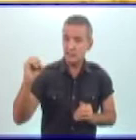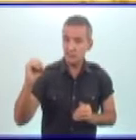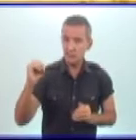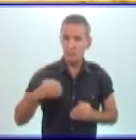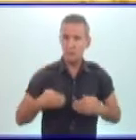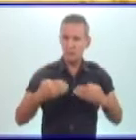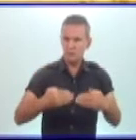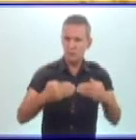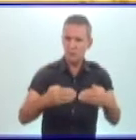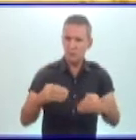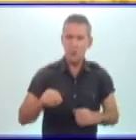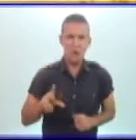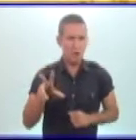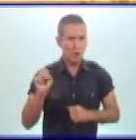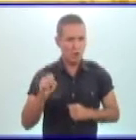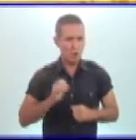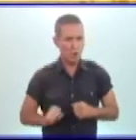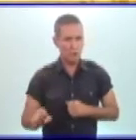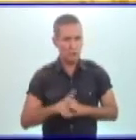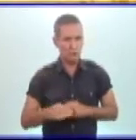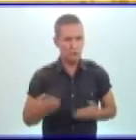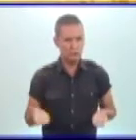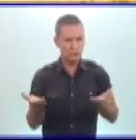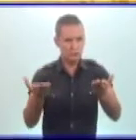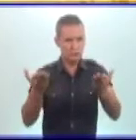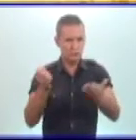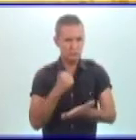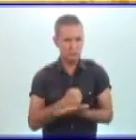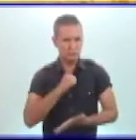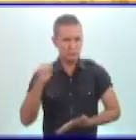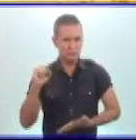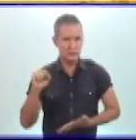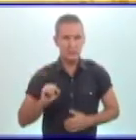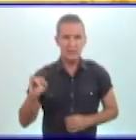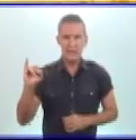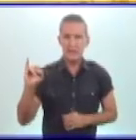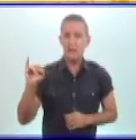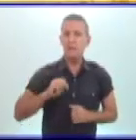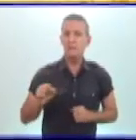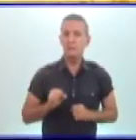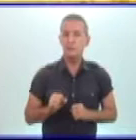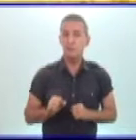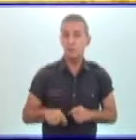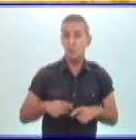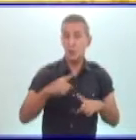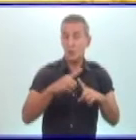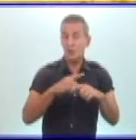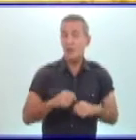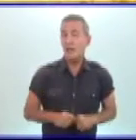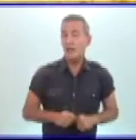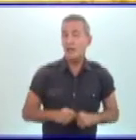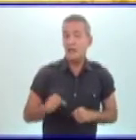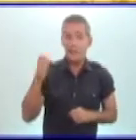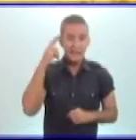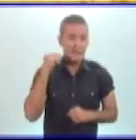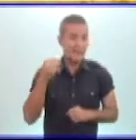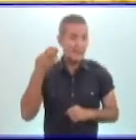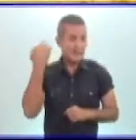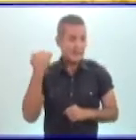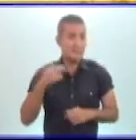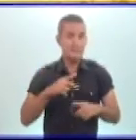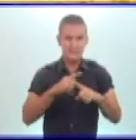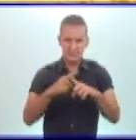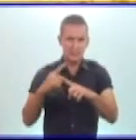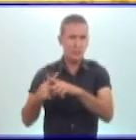avanzándose hacia una nueva sociedad. El desarrollo exitoso del imperialismo en el siglo XX se evidenció en lo alcanzado en la economía, la ciencia y la